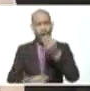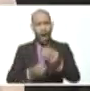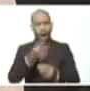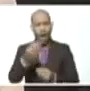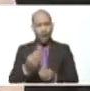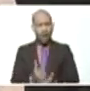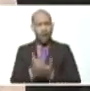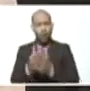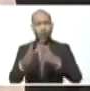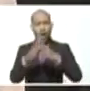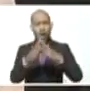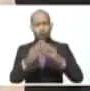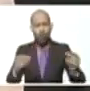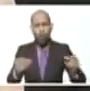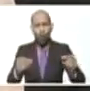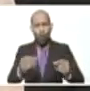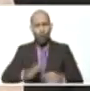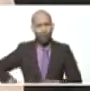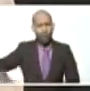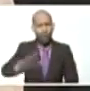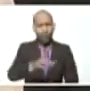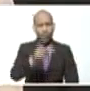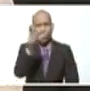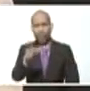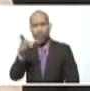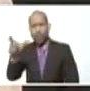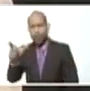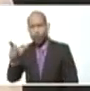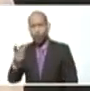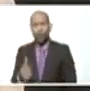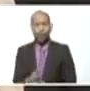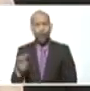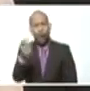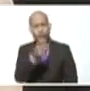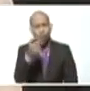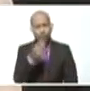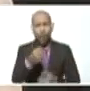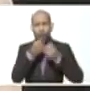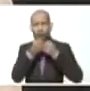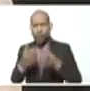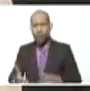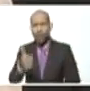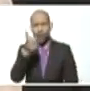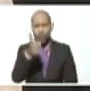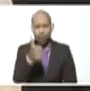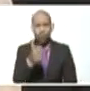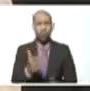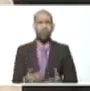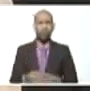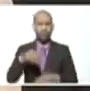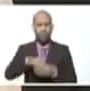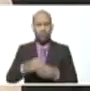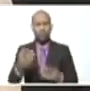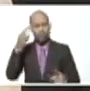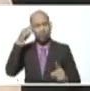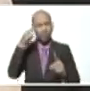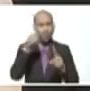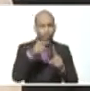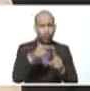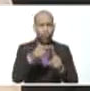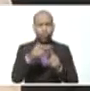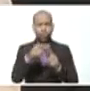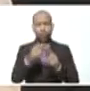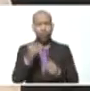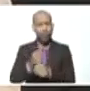personas y sea guiada por la búsqueda del bien común, a ejemplo de la labor científica y